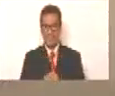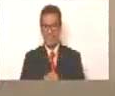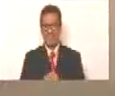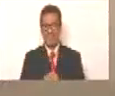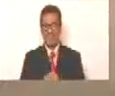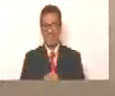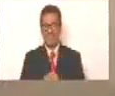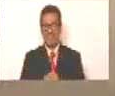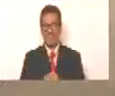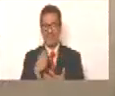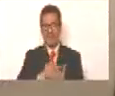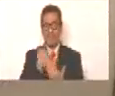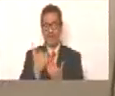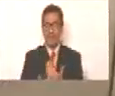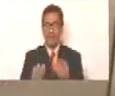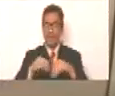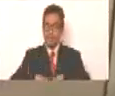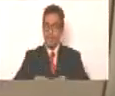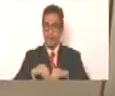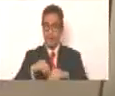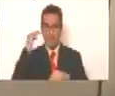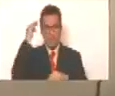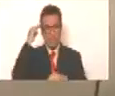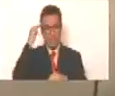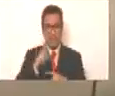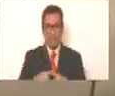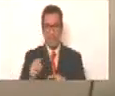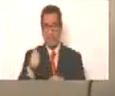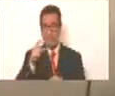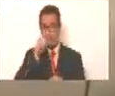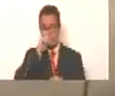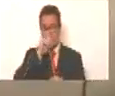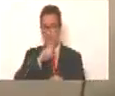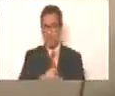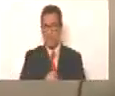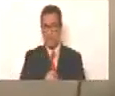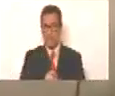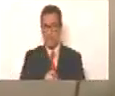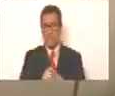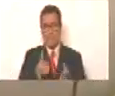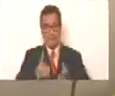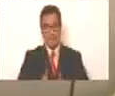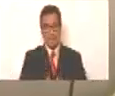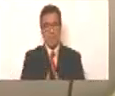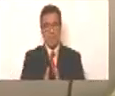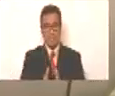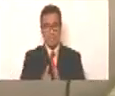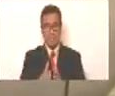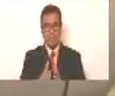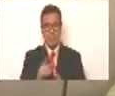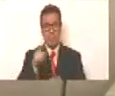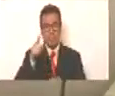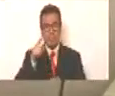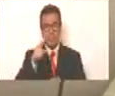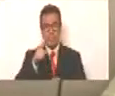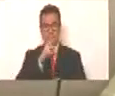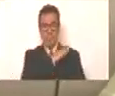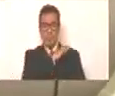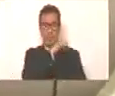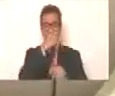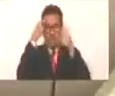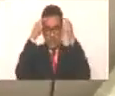Proyecto de acuerdo en conmemoración al décimo aniversario de la siembra del comandante eterno Hugo